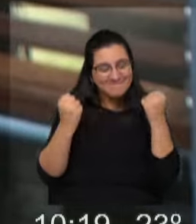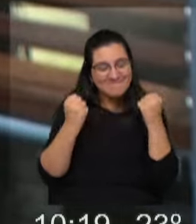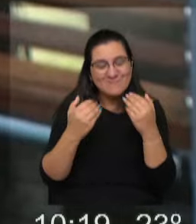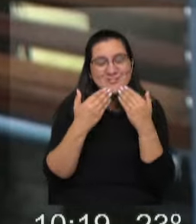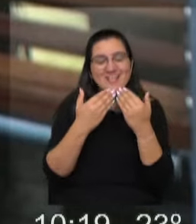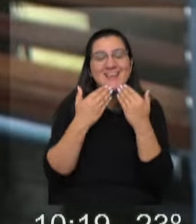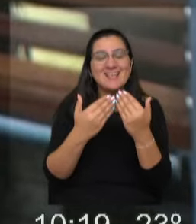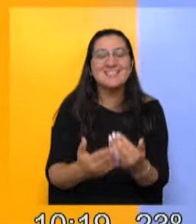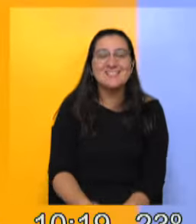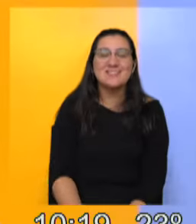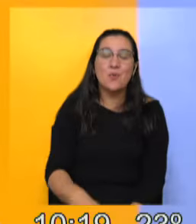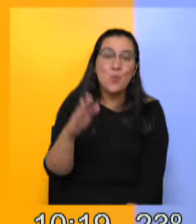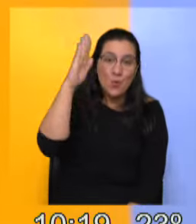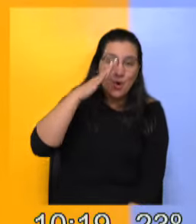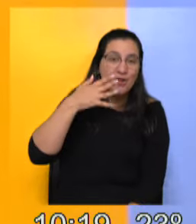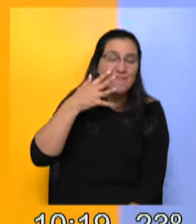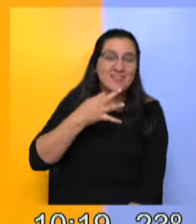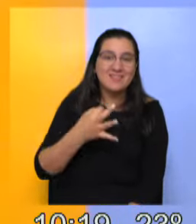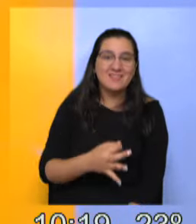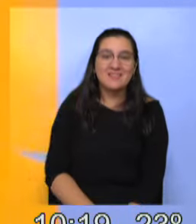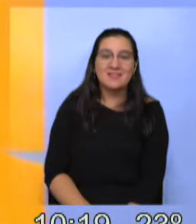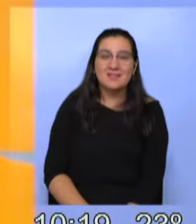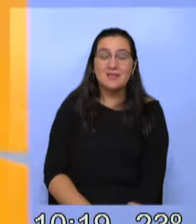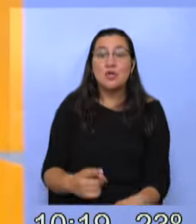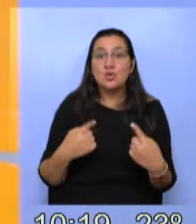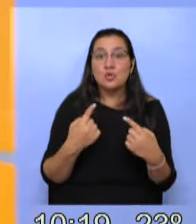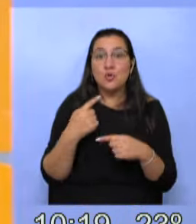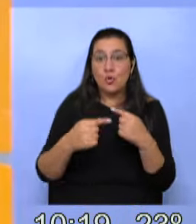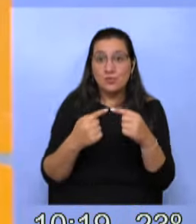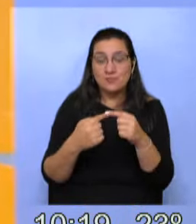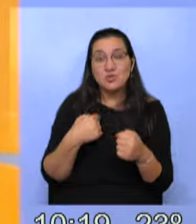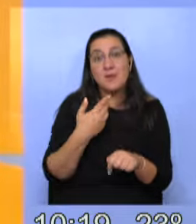gracias. Gracias a vos, un honor de verdad que estés con gracias. Nosotros. Nosotros seguimos, yo